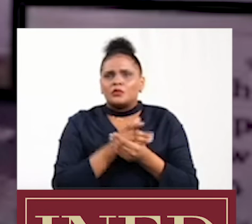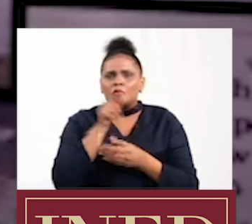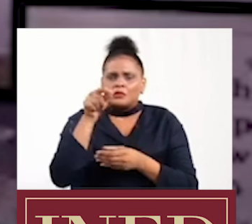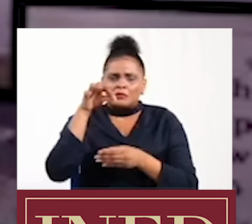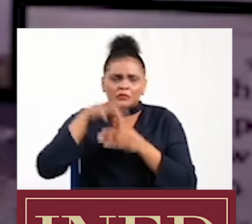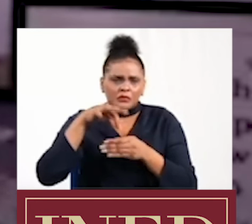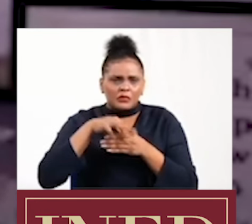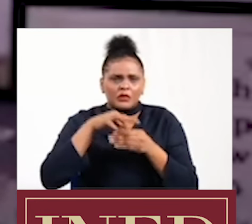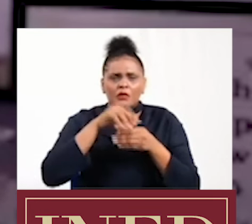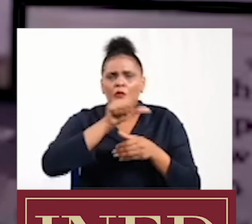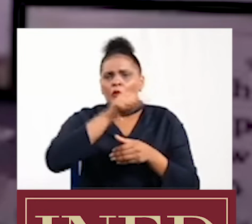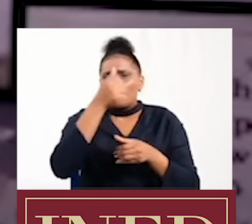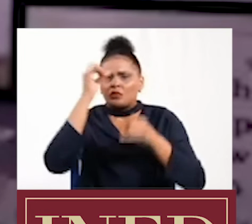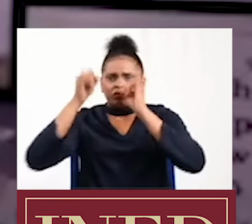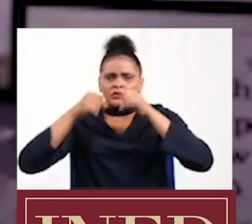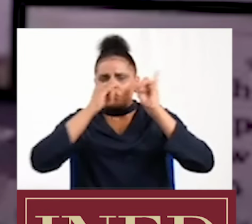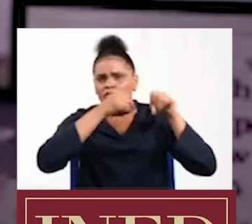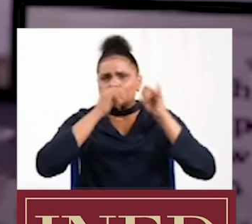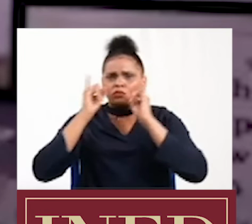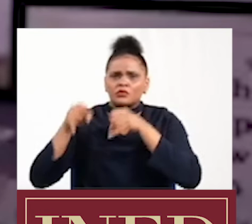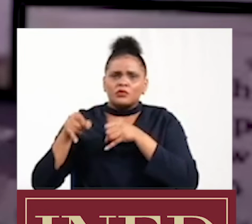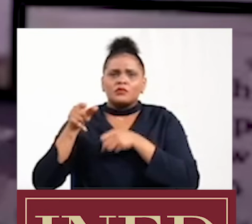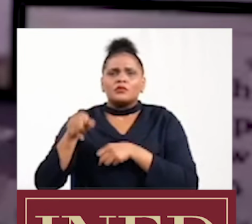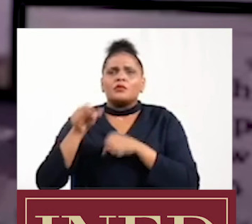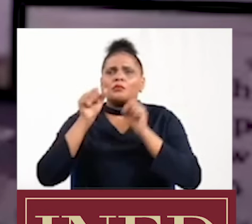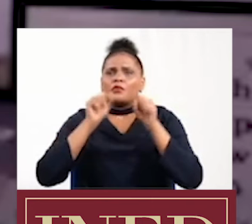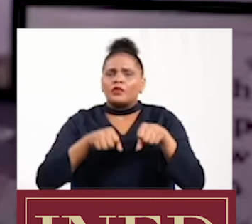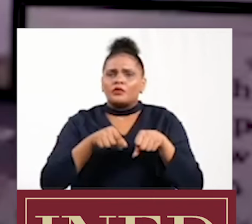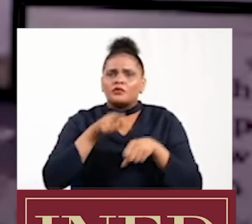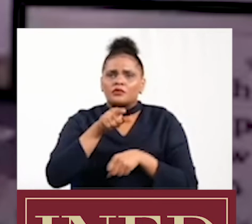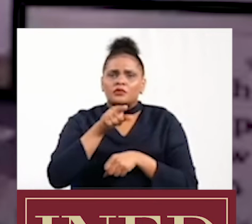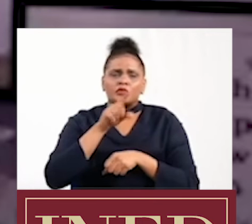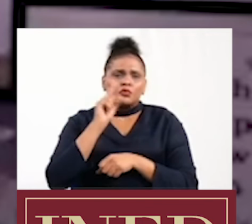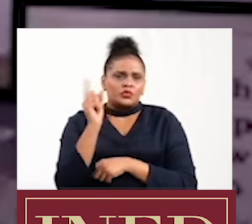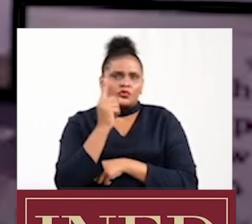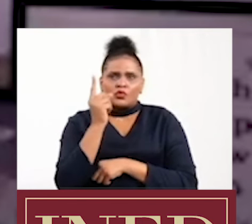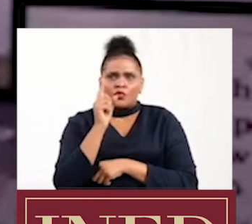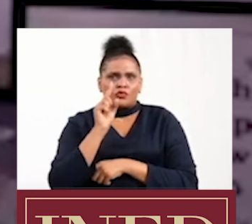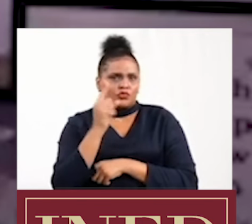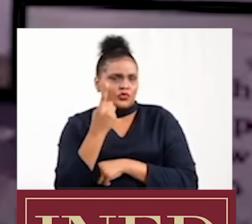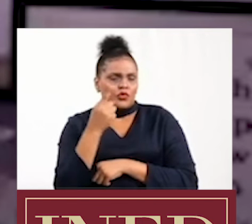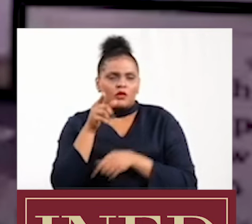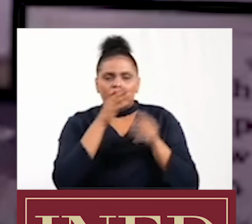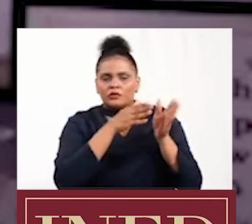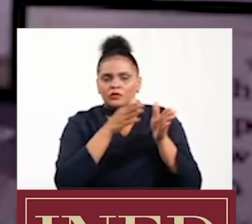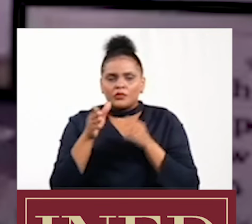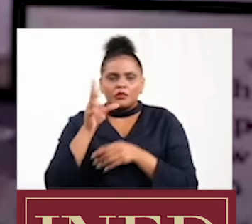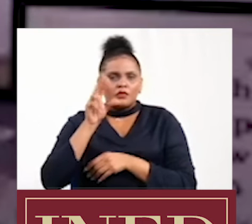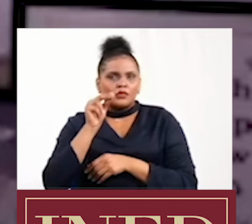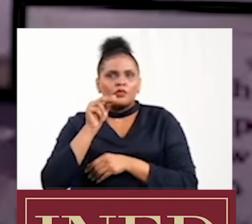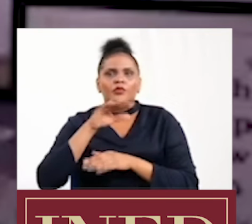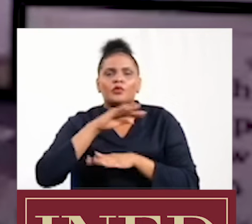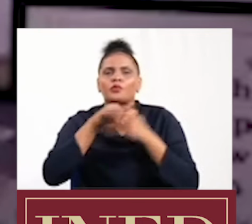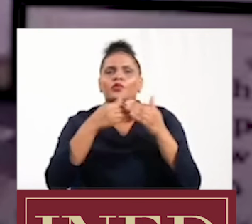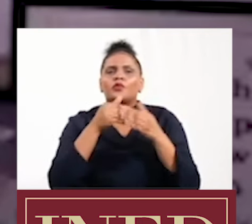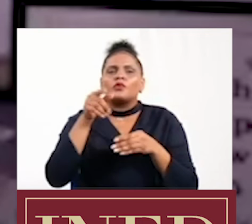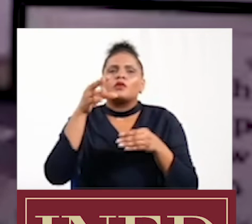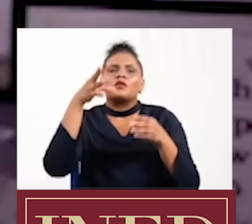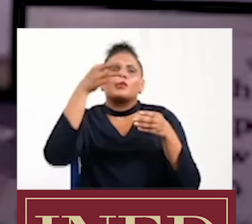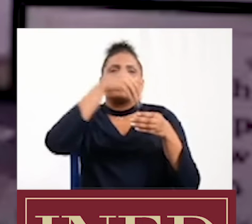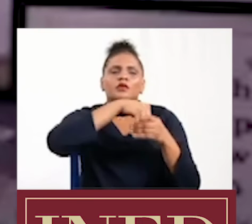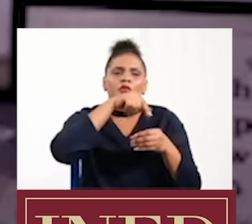tribunales electorales para que el partido se democratiza no sé si la democracia no solamente tiene que estar por fuera del partido también tiene que ser invento del partido